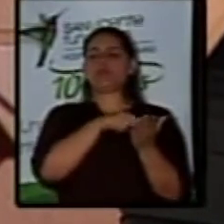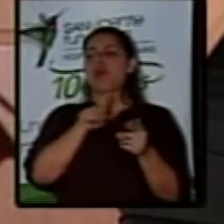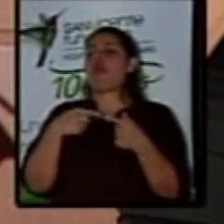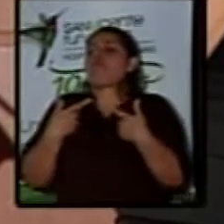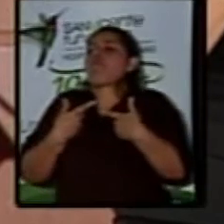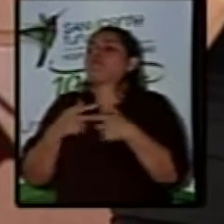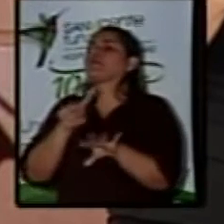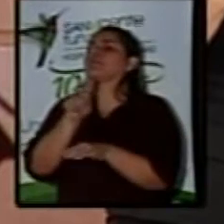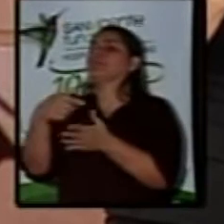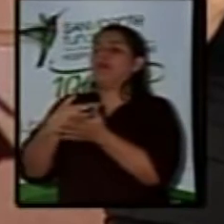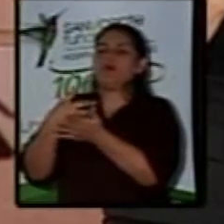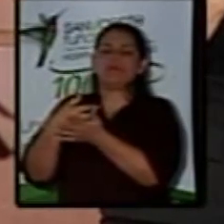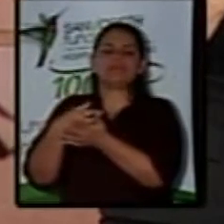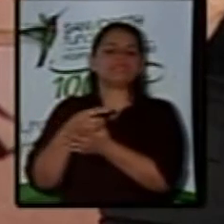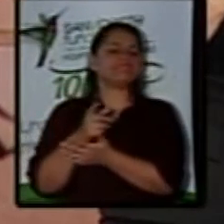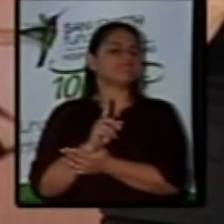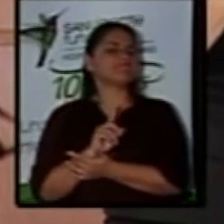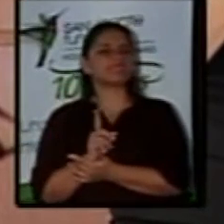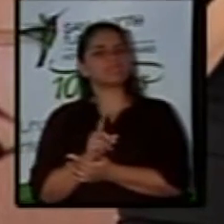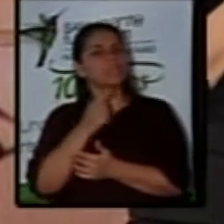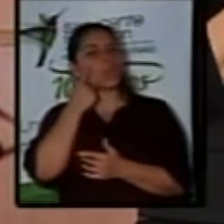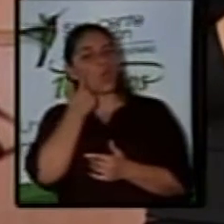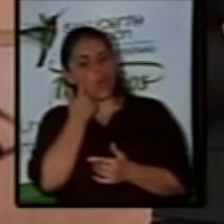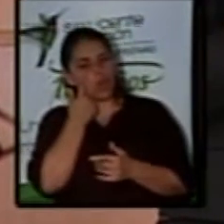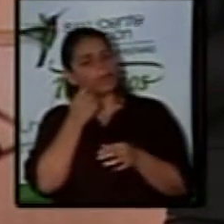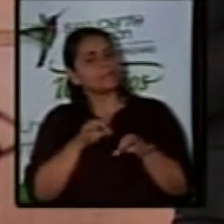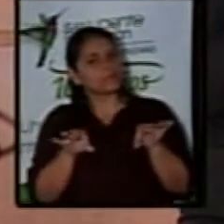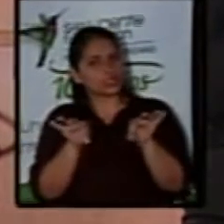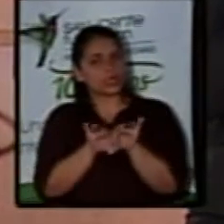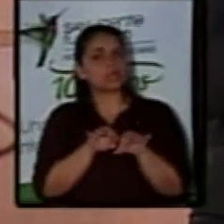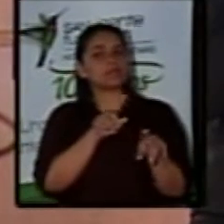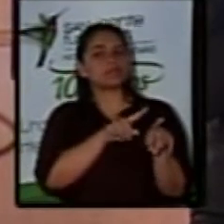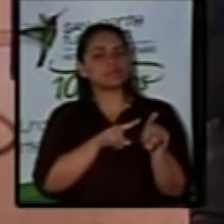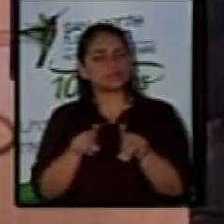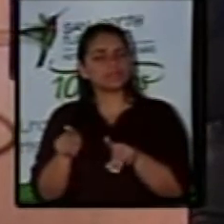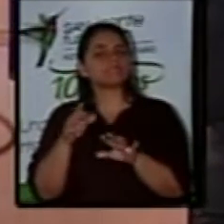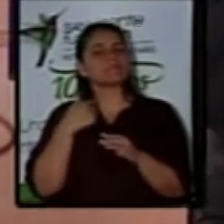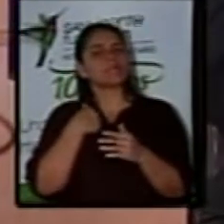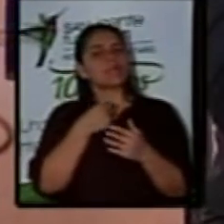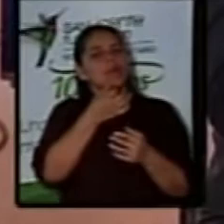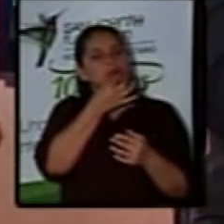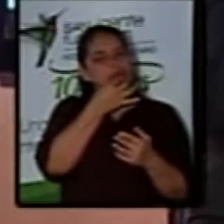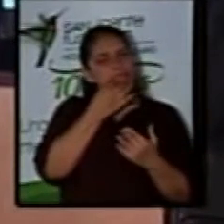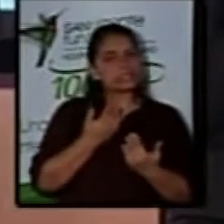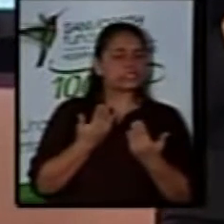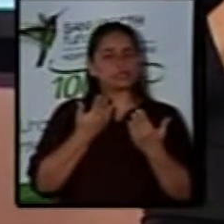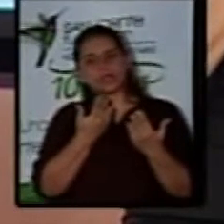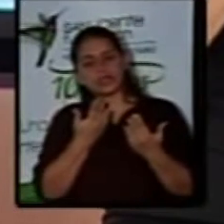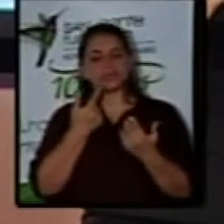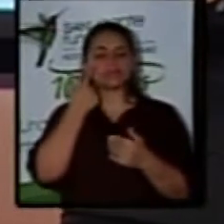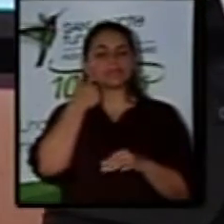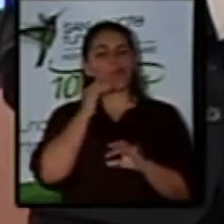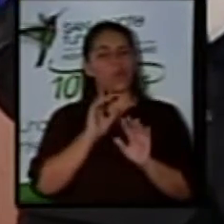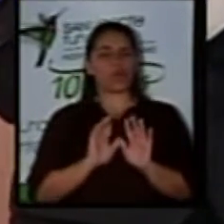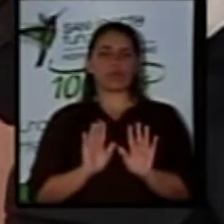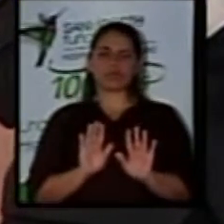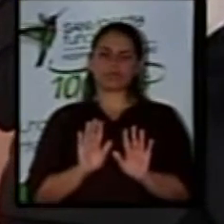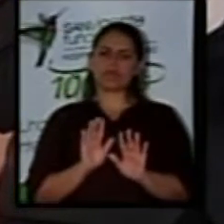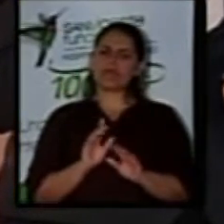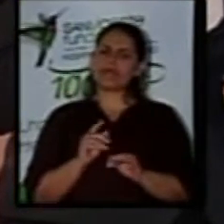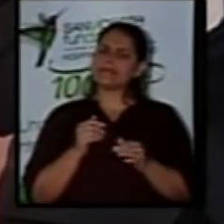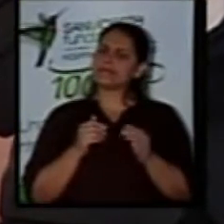varicosa que no tiene nada que ver con las molestias que tiene el paciente y se le recomiendan ciertos tratamientos que a lo mejor pues no son